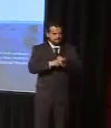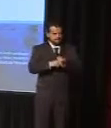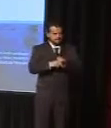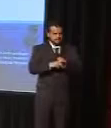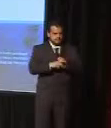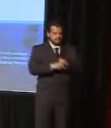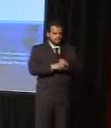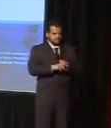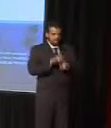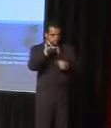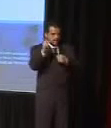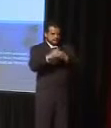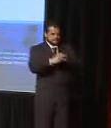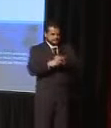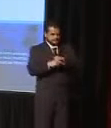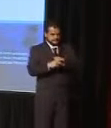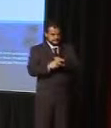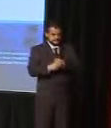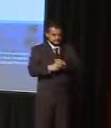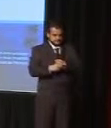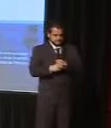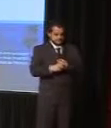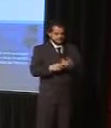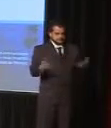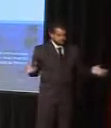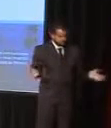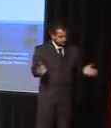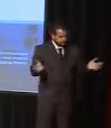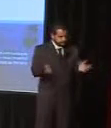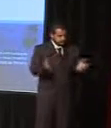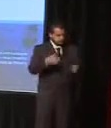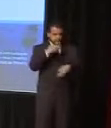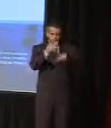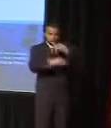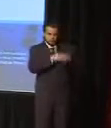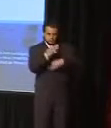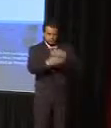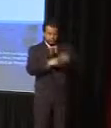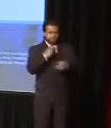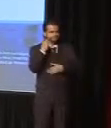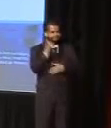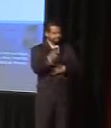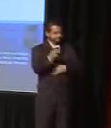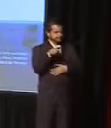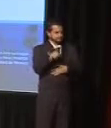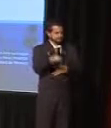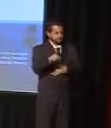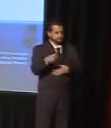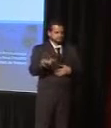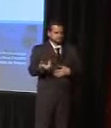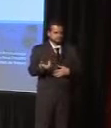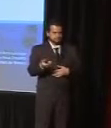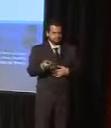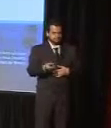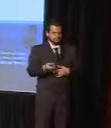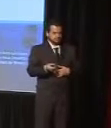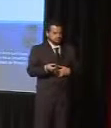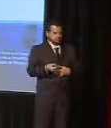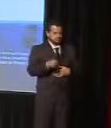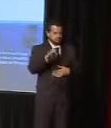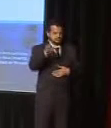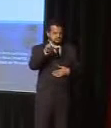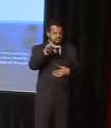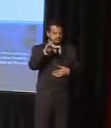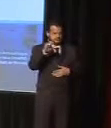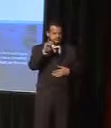sociedades también vemos esta clase de élite que controla el gobierno ya